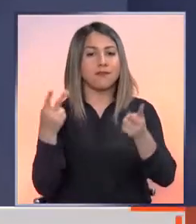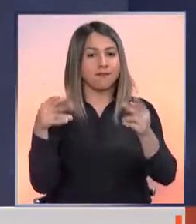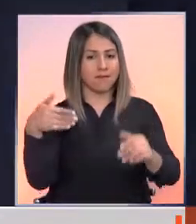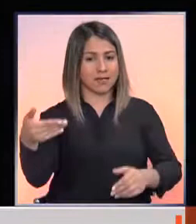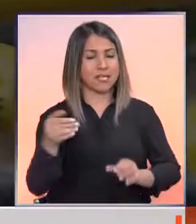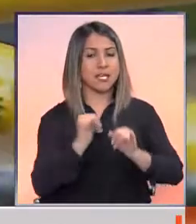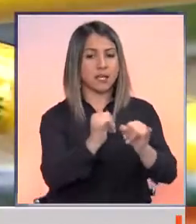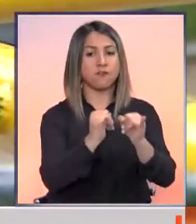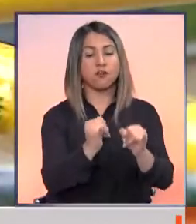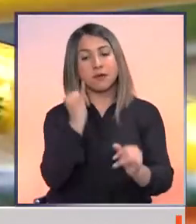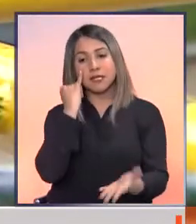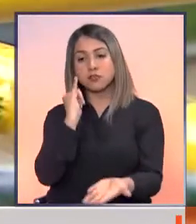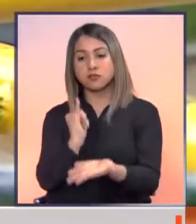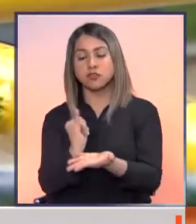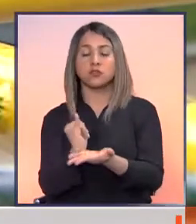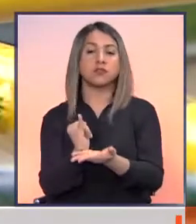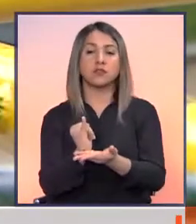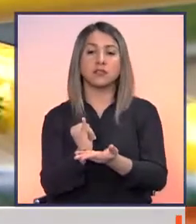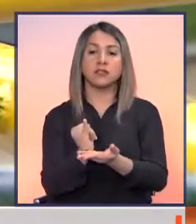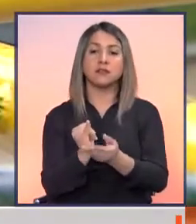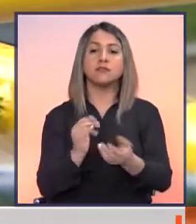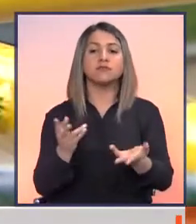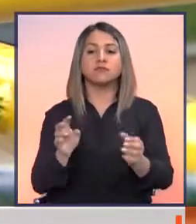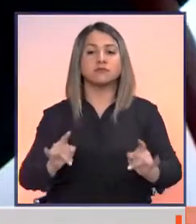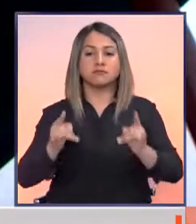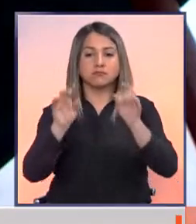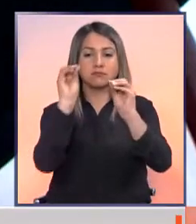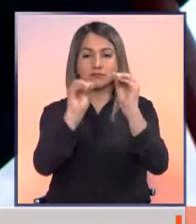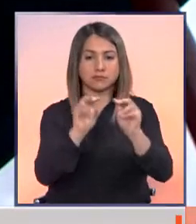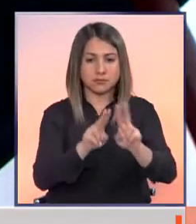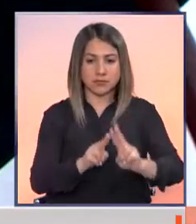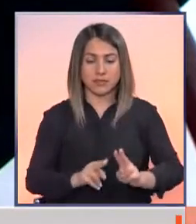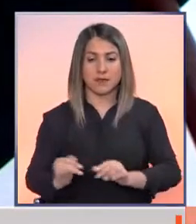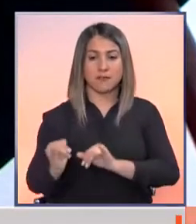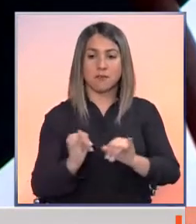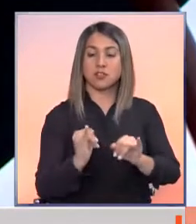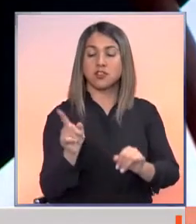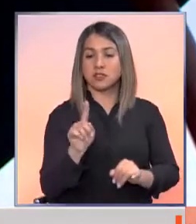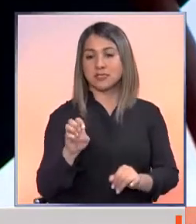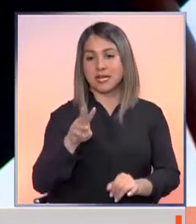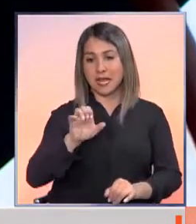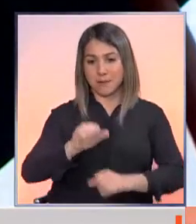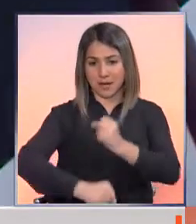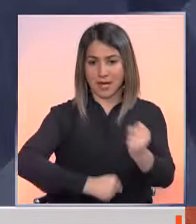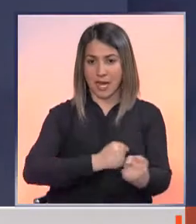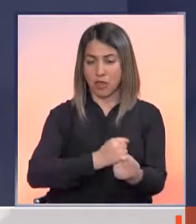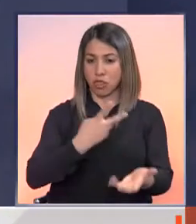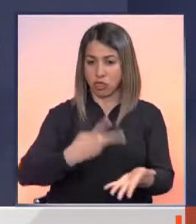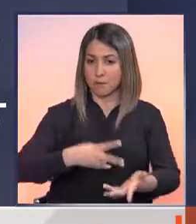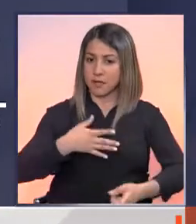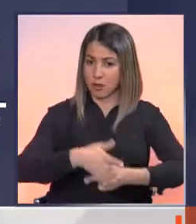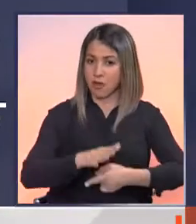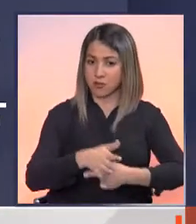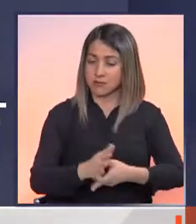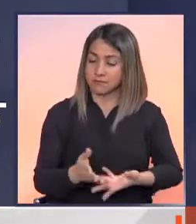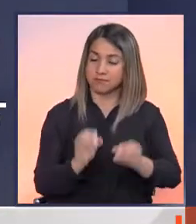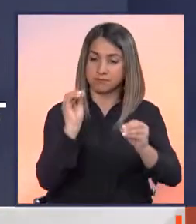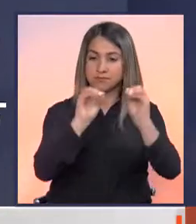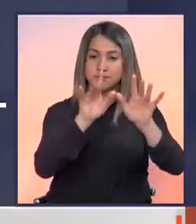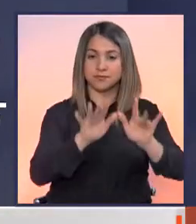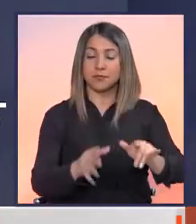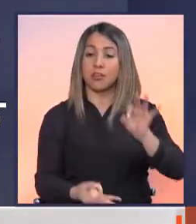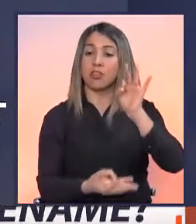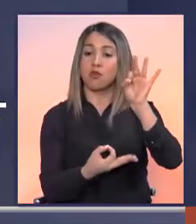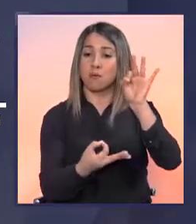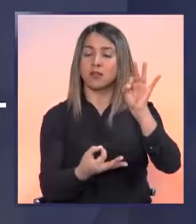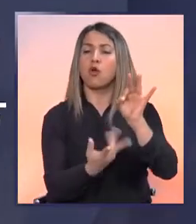informe del organismo internacional fue construido a partir de datos entregados por el sename el año 2011 como sea en el documento